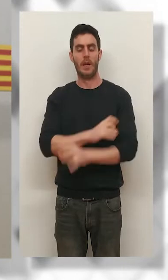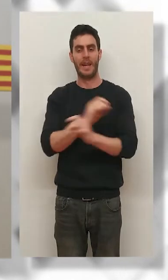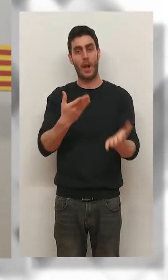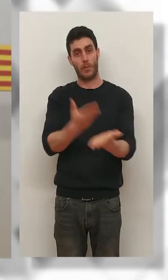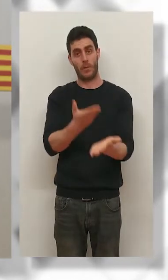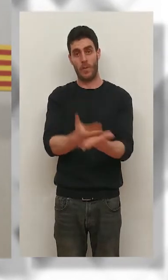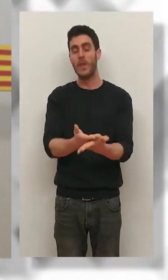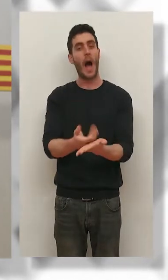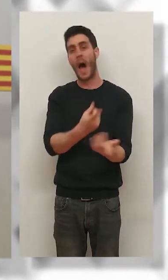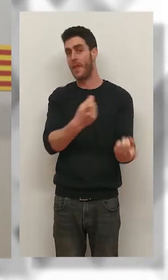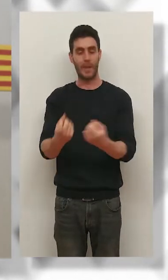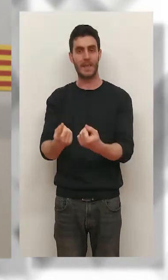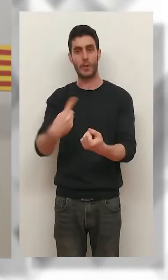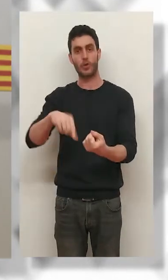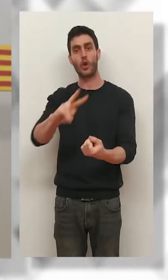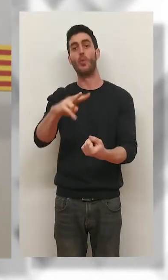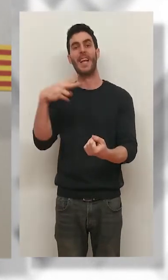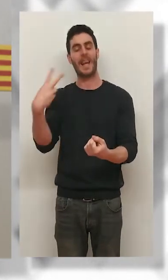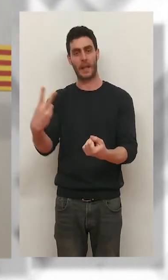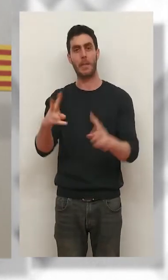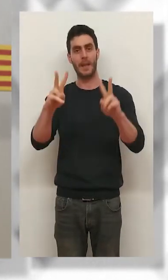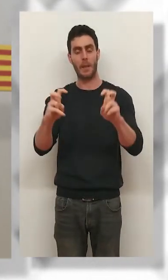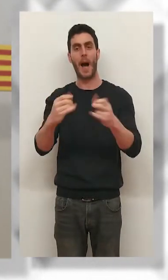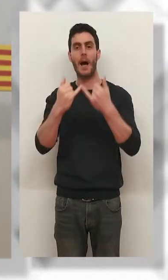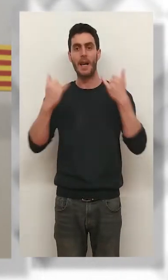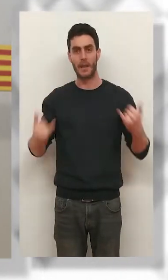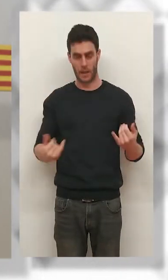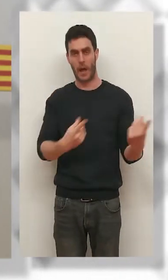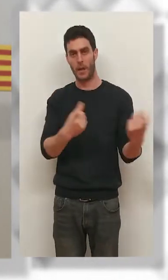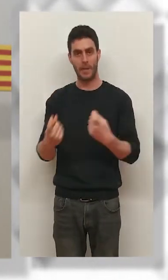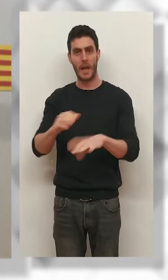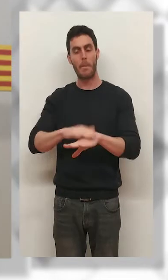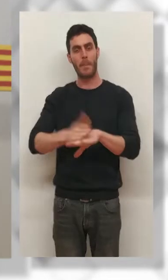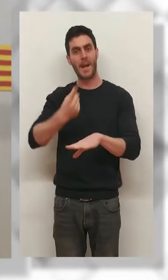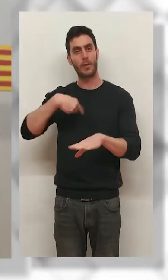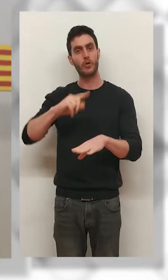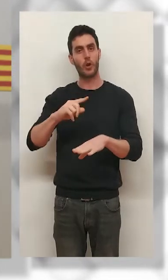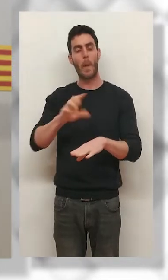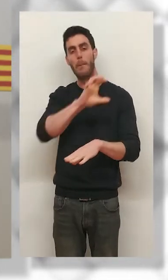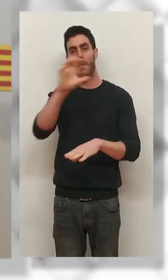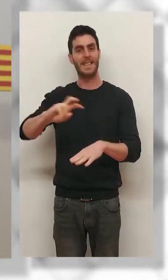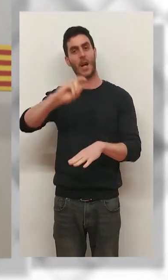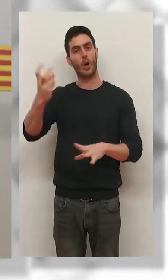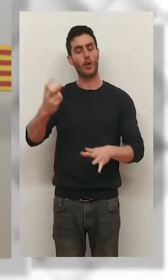que necesitamos tener una alternativa en cuanto a electricidad para